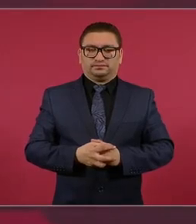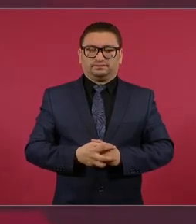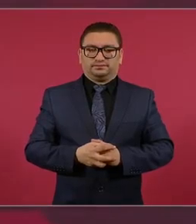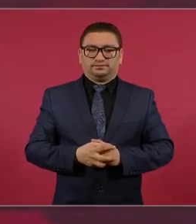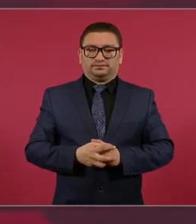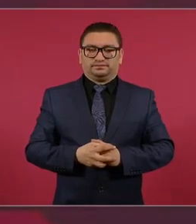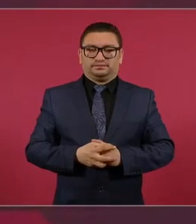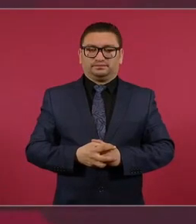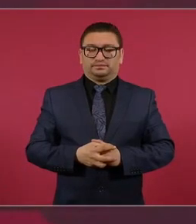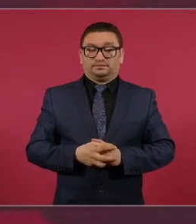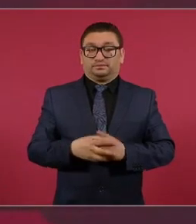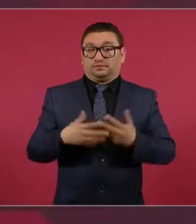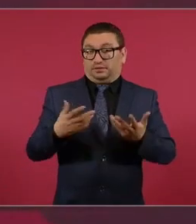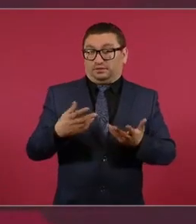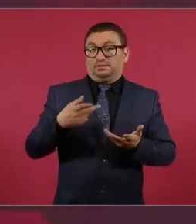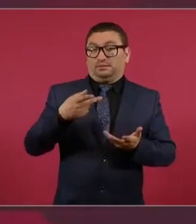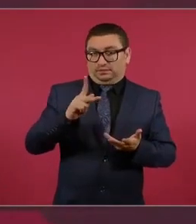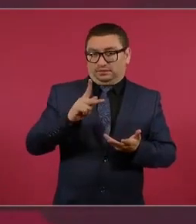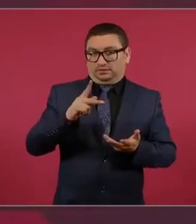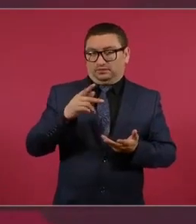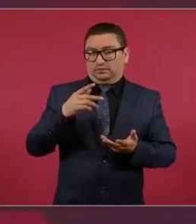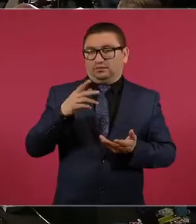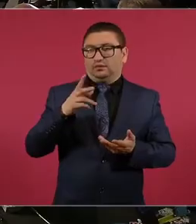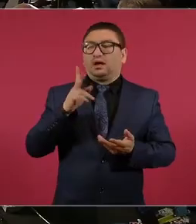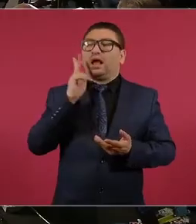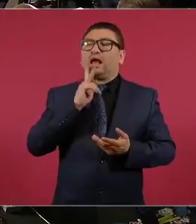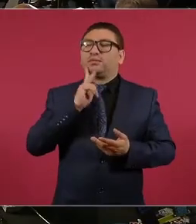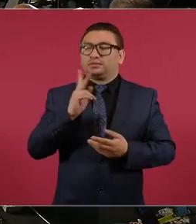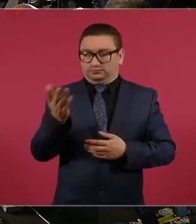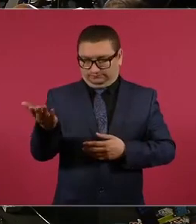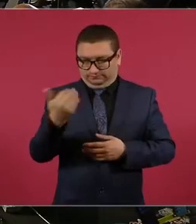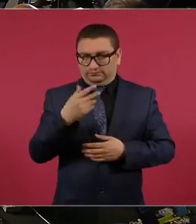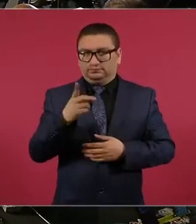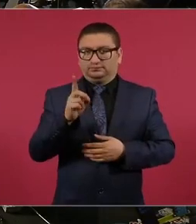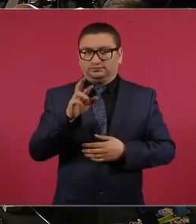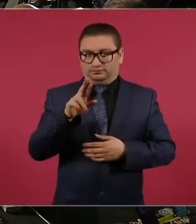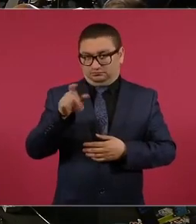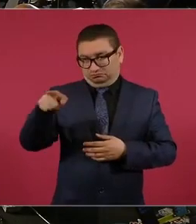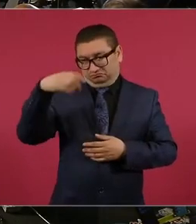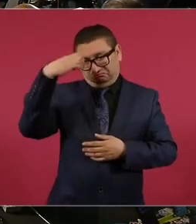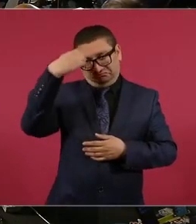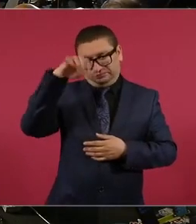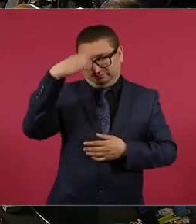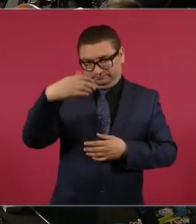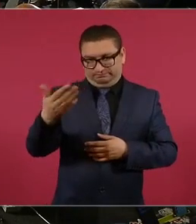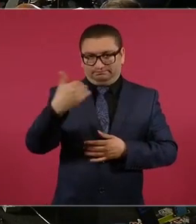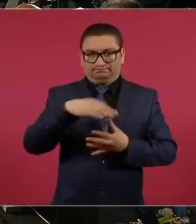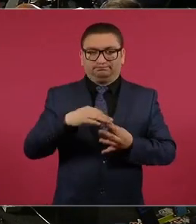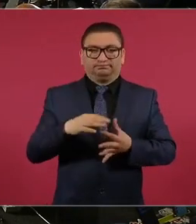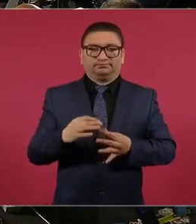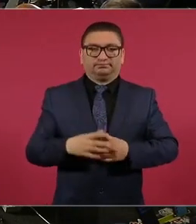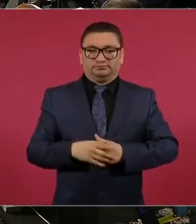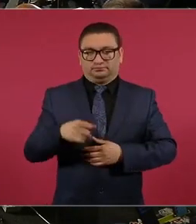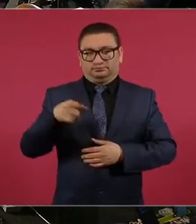reacción pero a ver el doctor el especialista